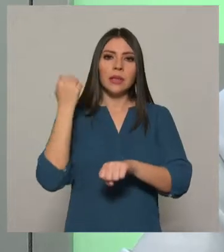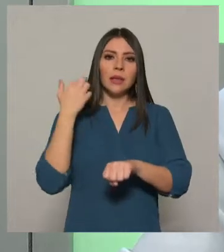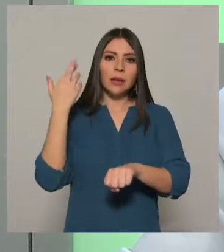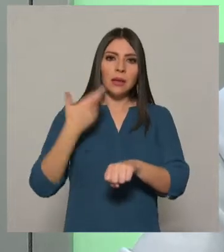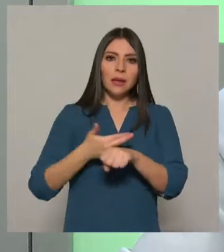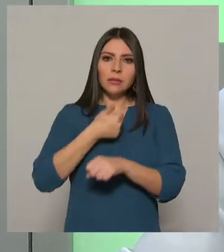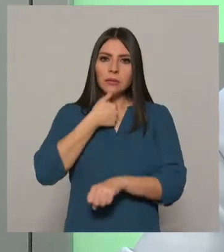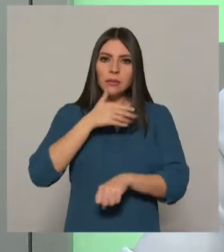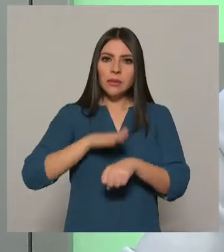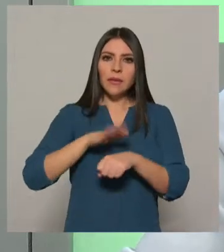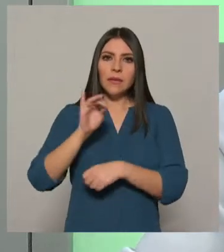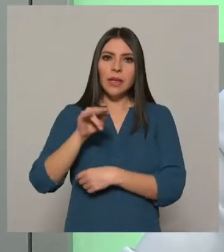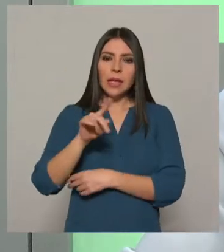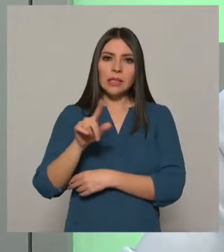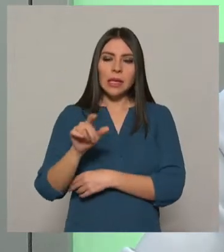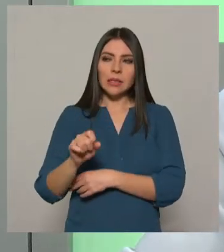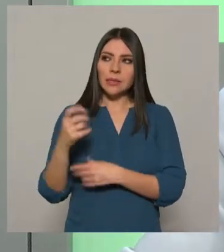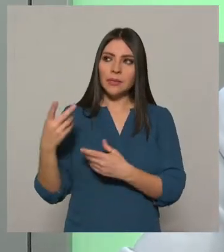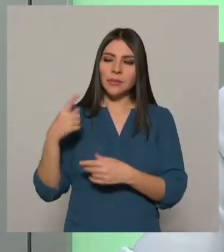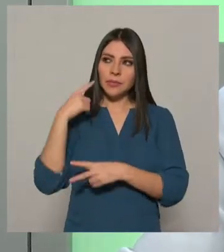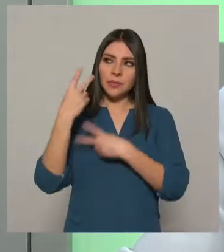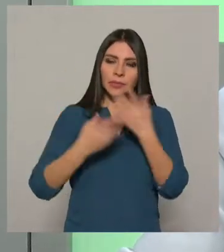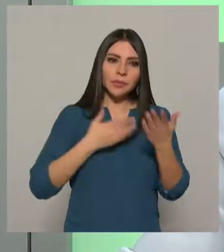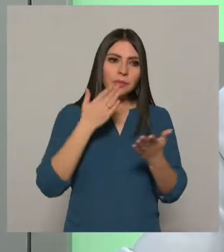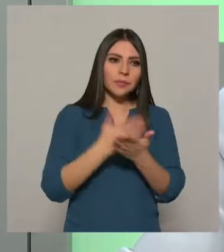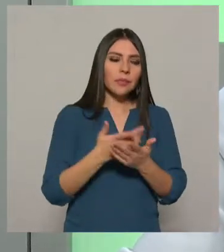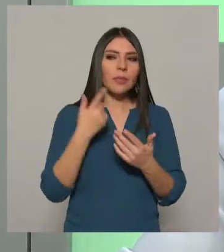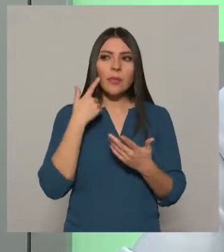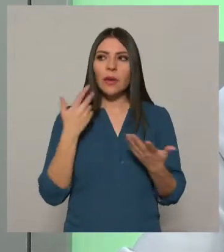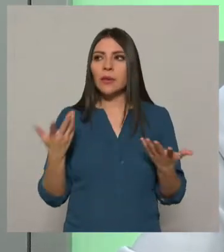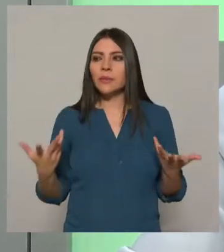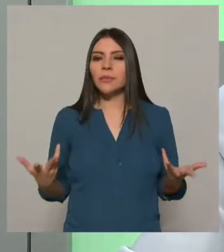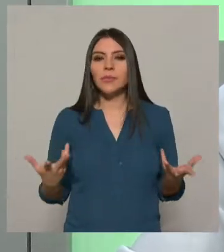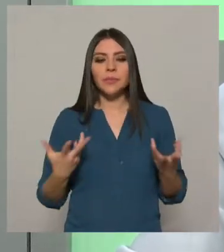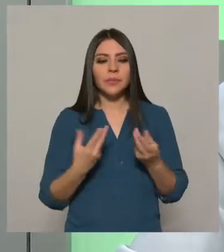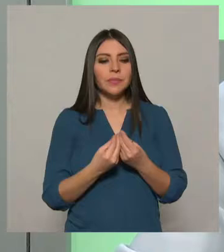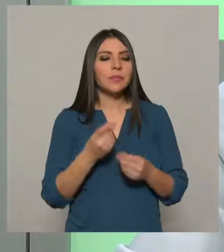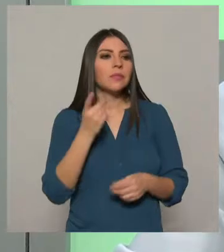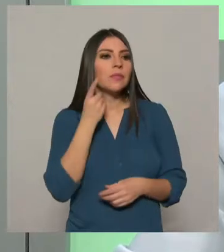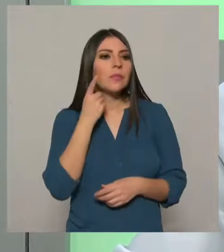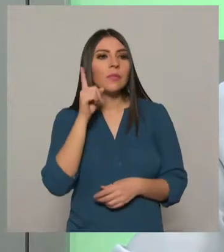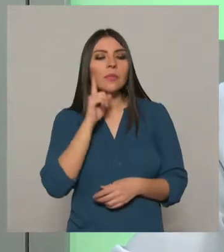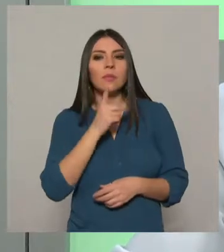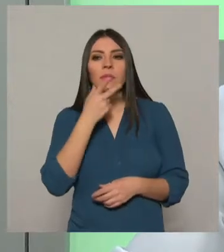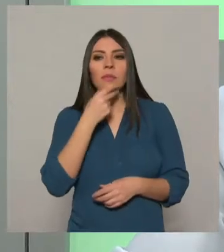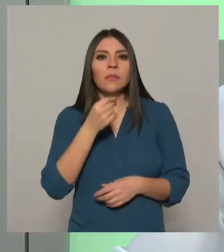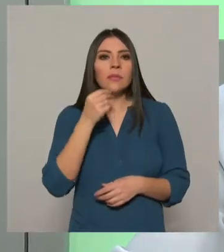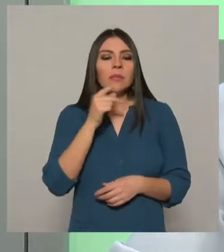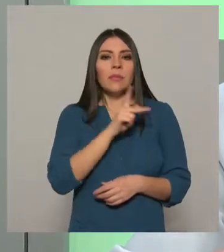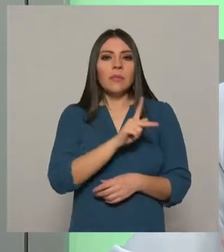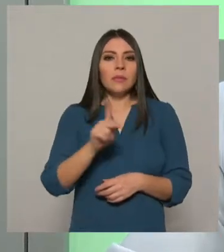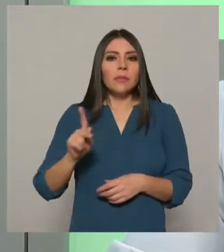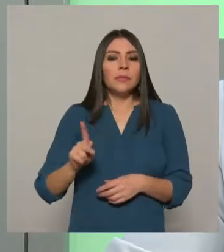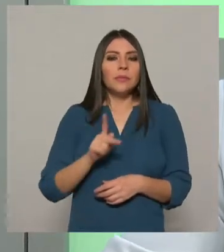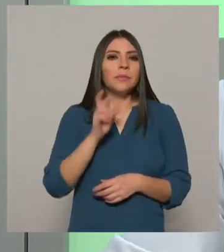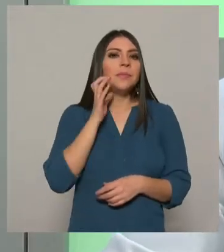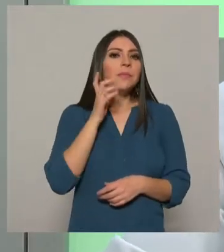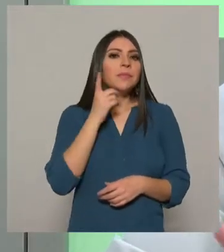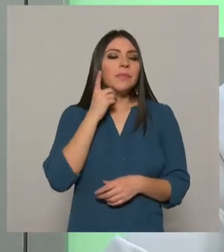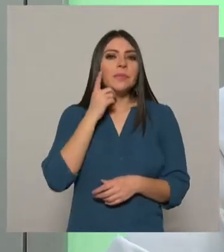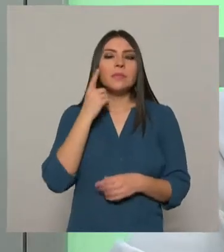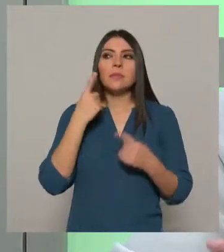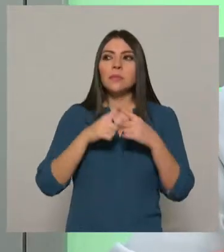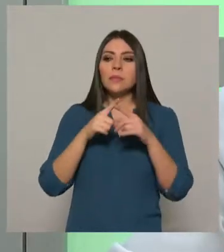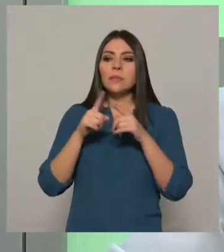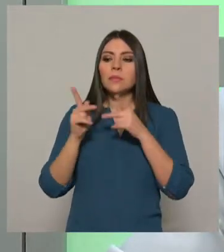de manera directa con las compañeras y compañeros legisladores que formamos este Congreso diversos tópicos de interés para